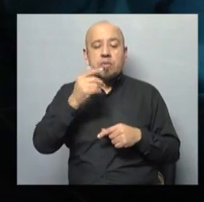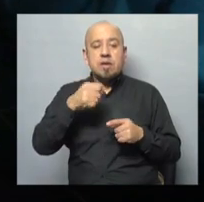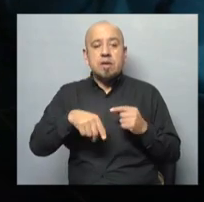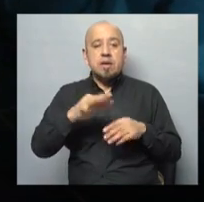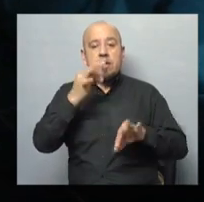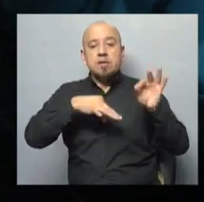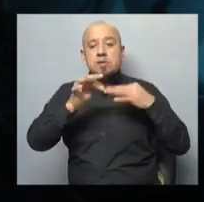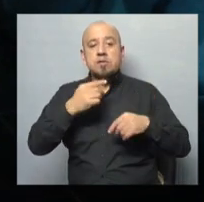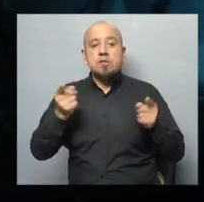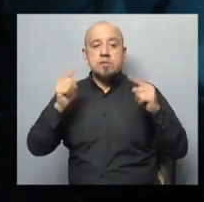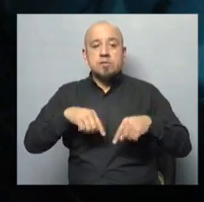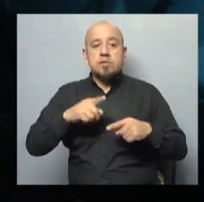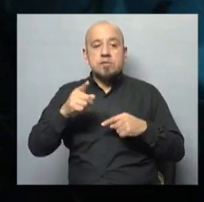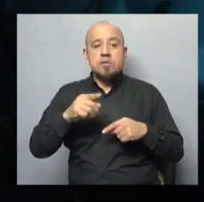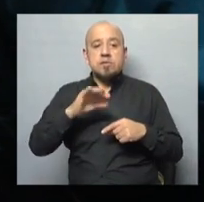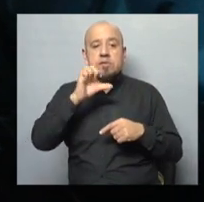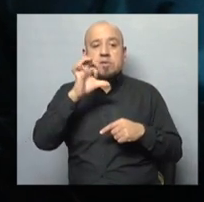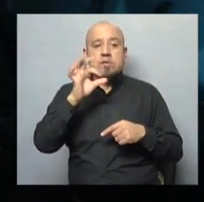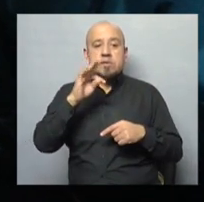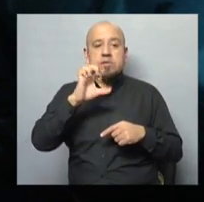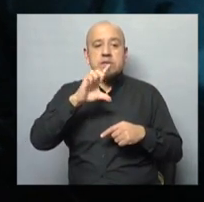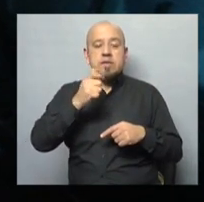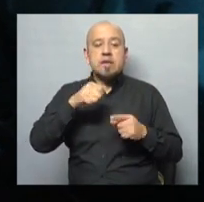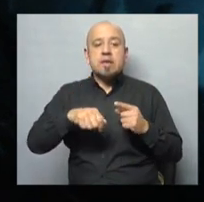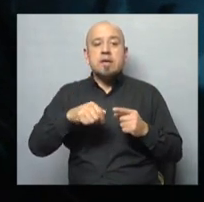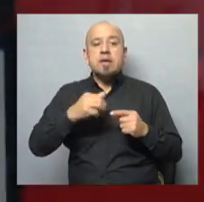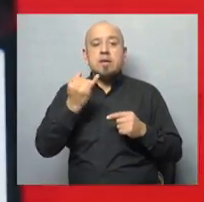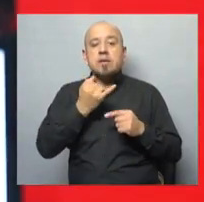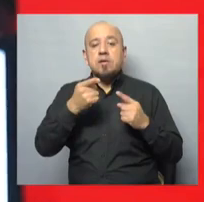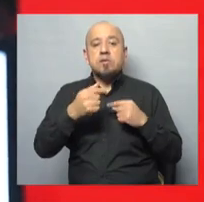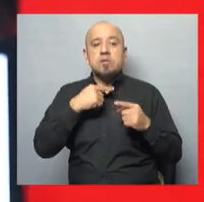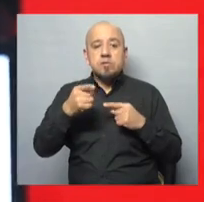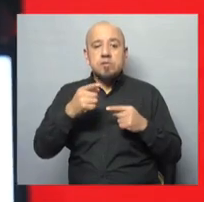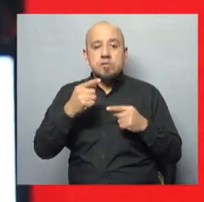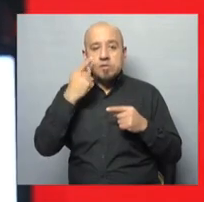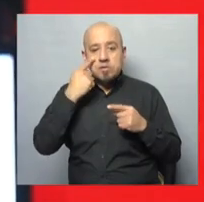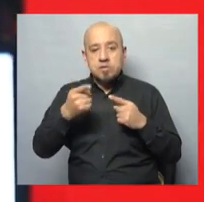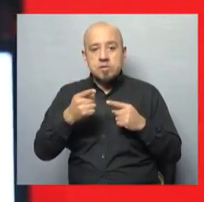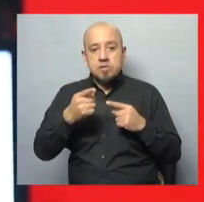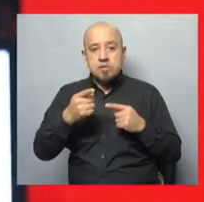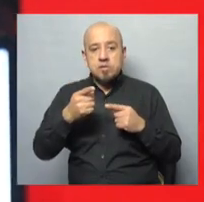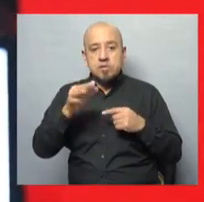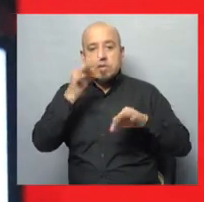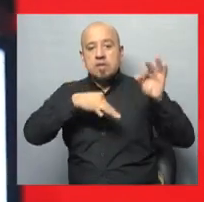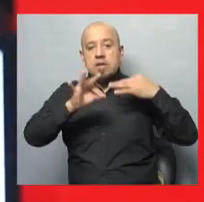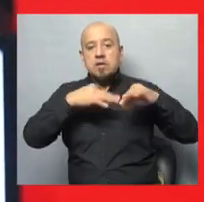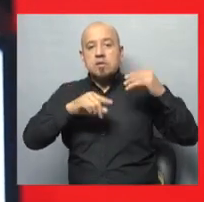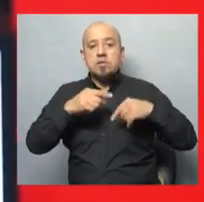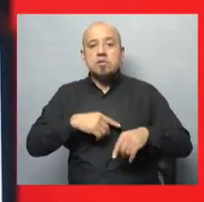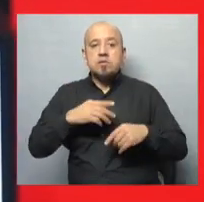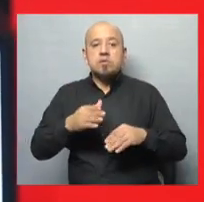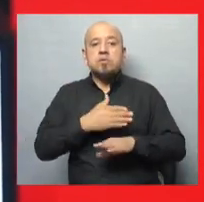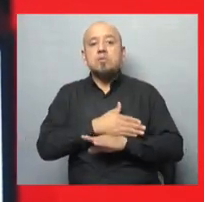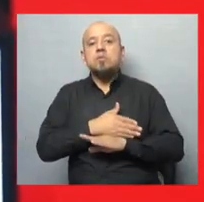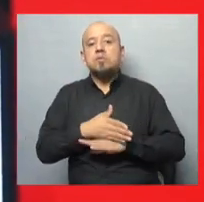este vino la estela de italia yo estaba estudiando la escuela de la gaviota entonces éste manejaba el seguidor en la obra y estuvieron un tirón largo